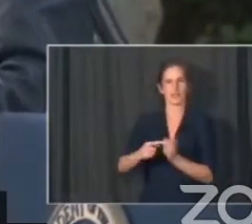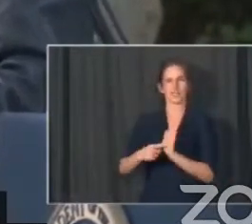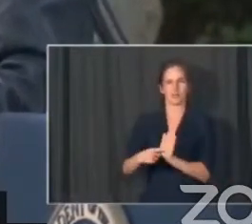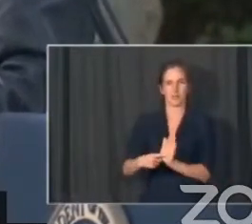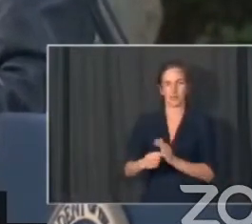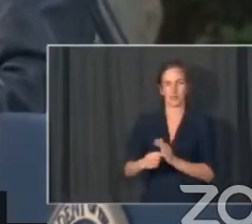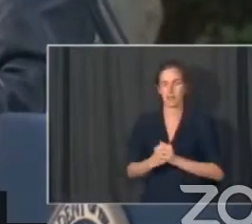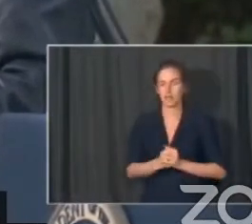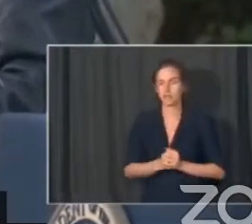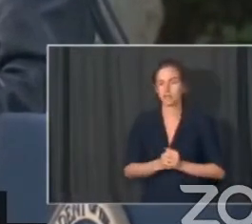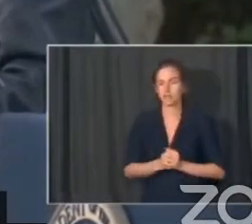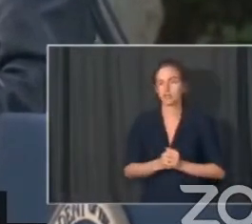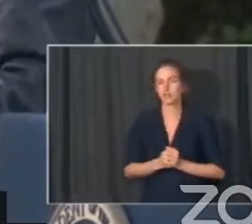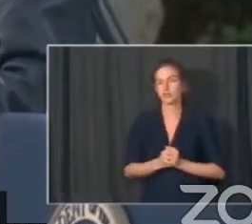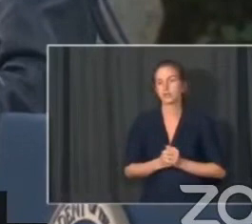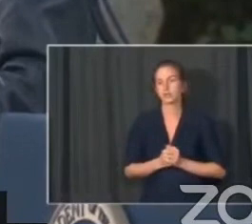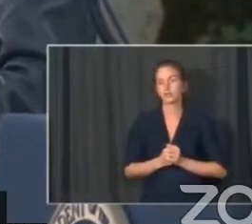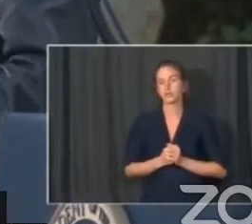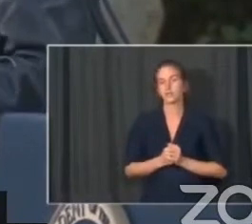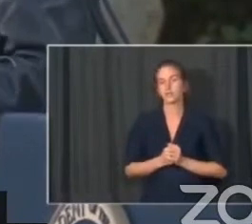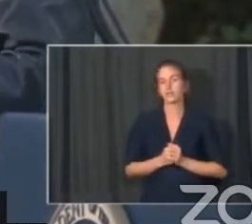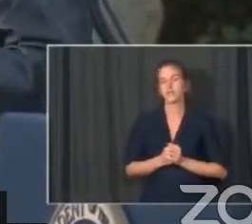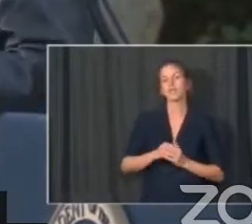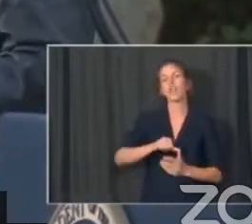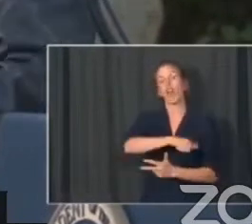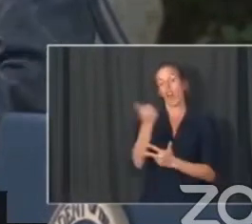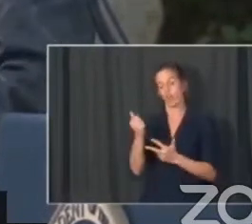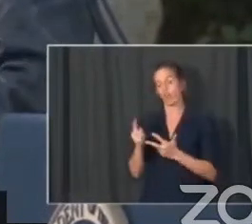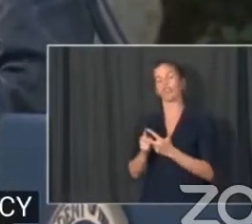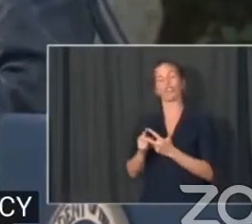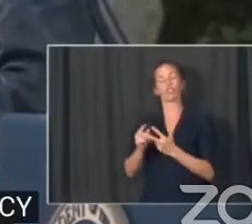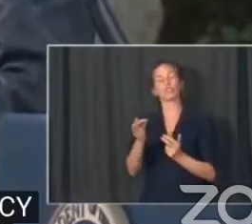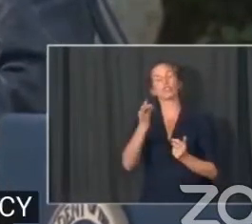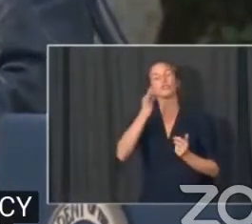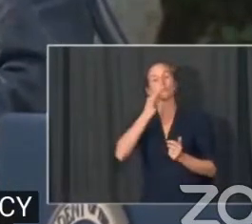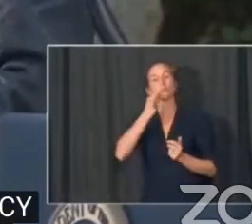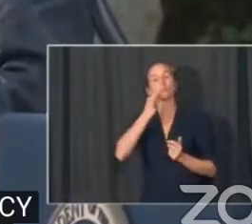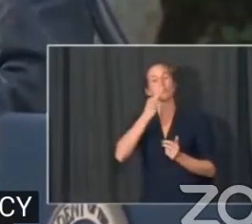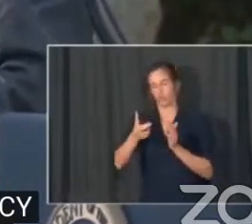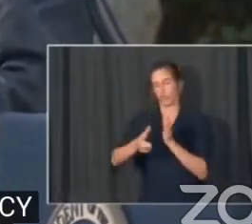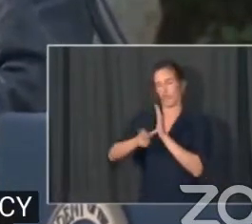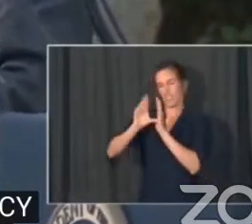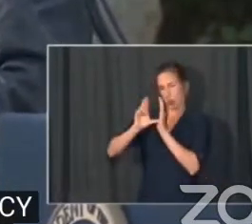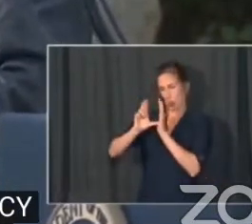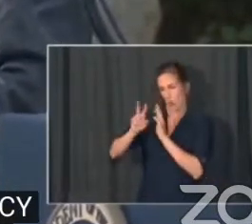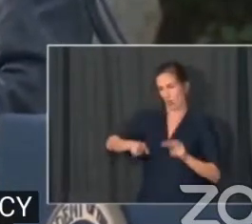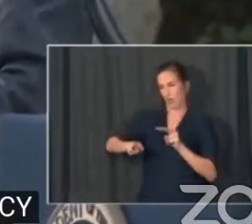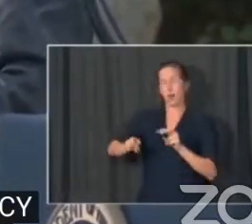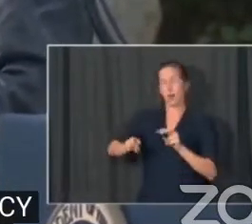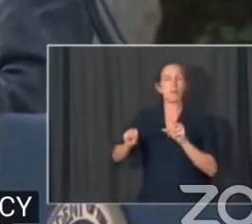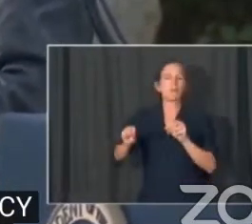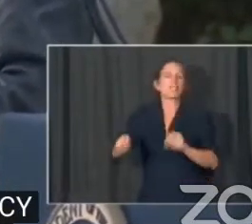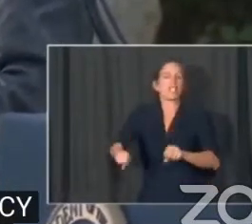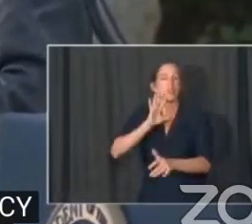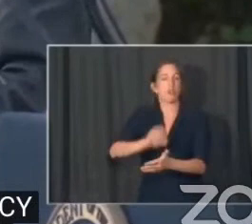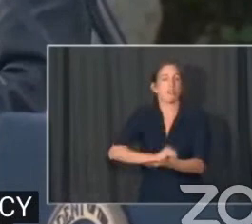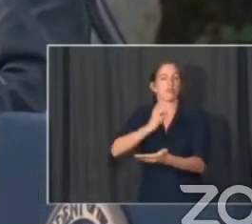en el hospital. Los antibióticos con Regeneron han sido también